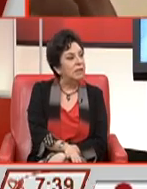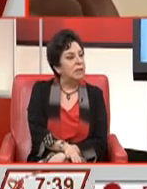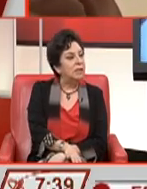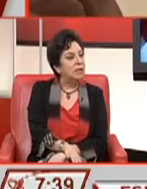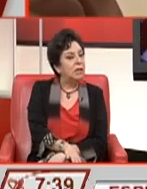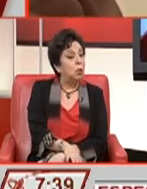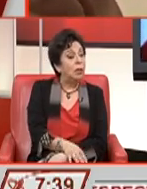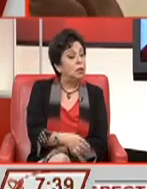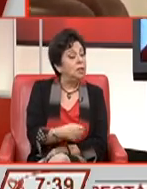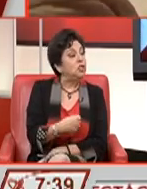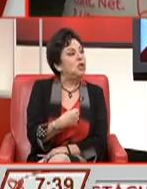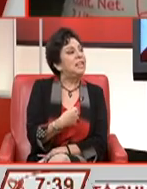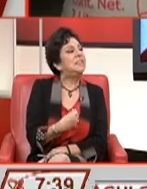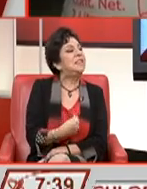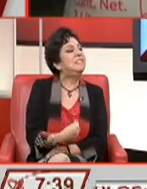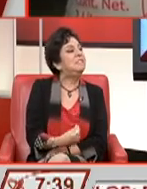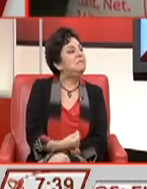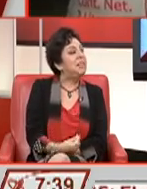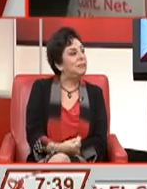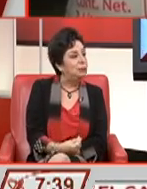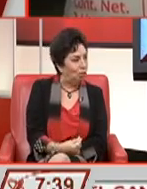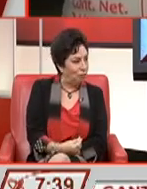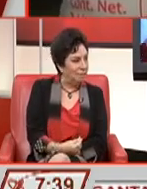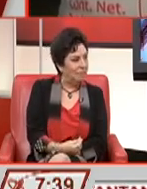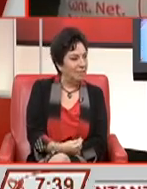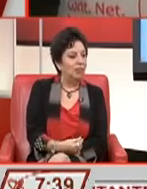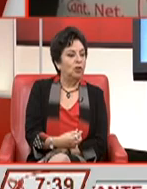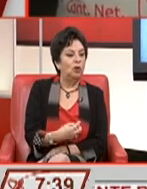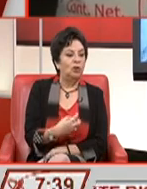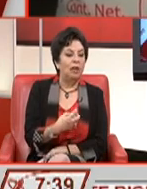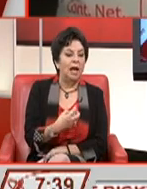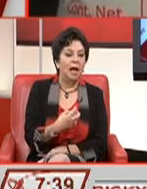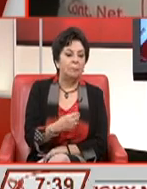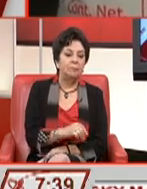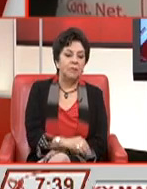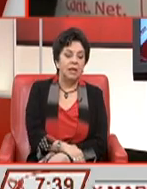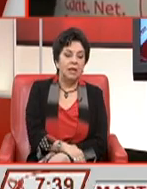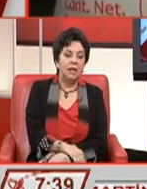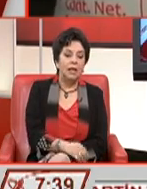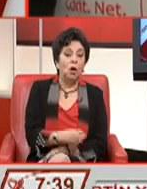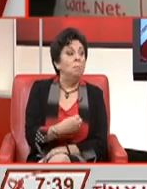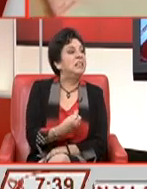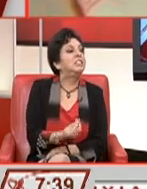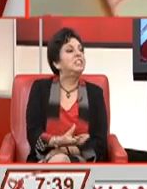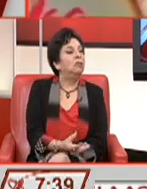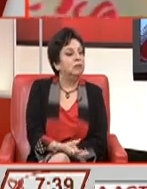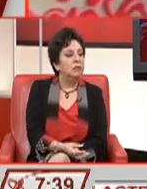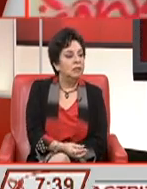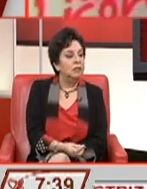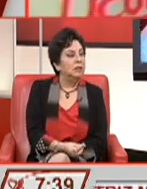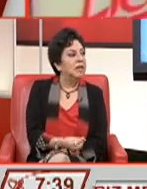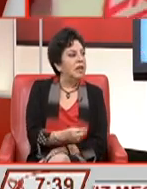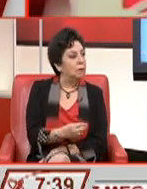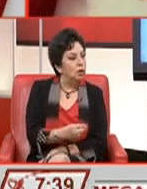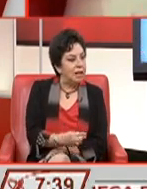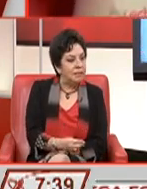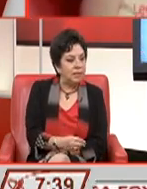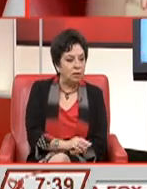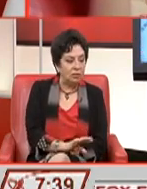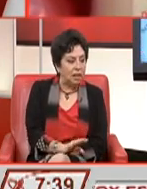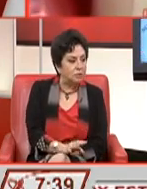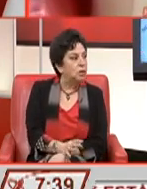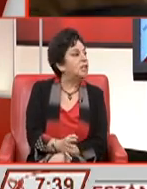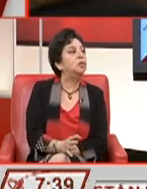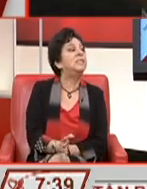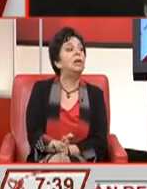mujeres, Claro. cuando menos con el sentimiento, con la convicción de que la